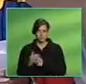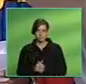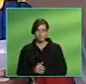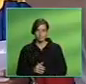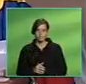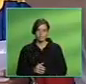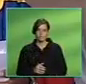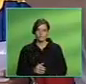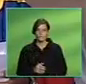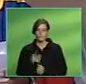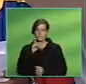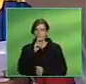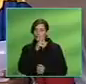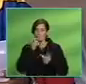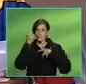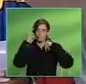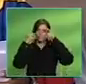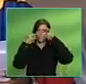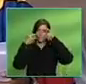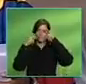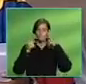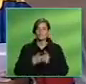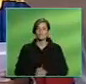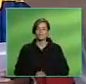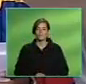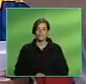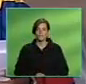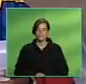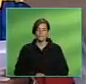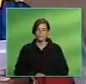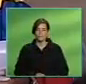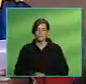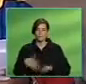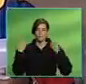Hugo Rafael Chávez Frías.